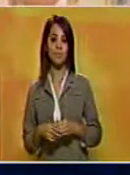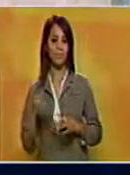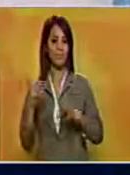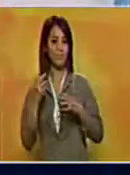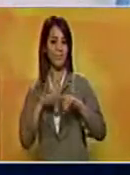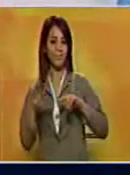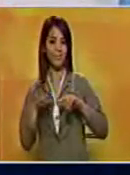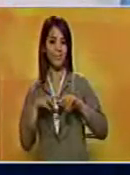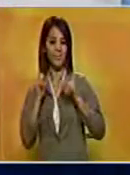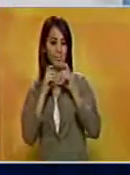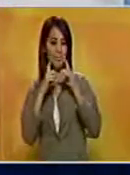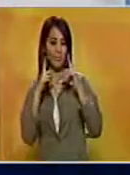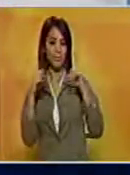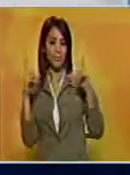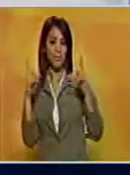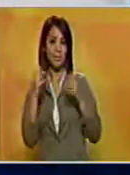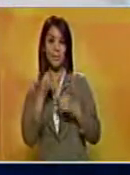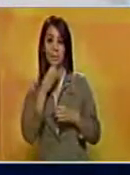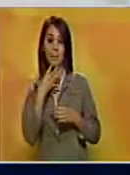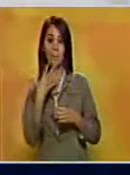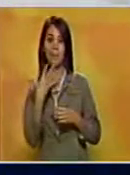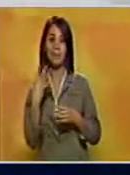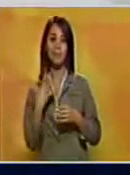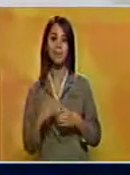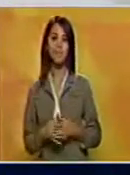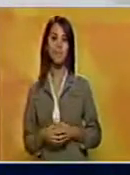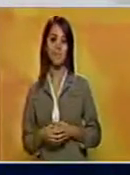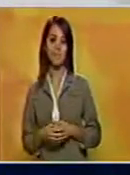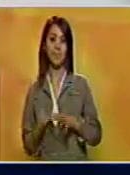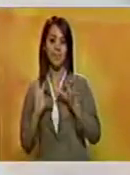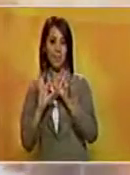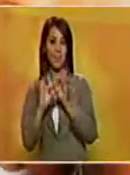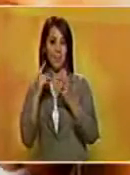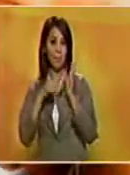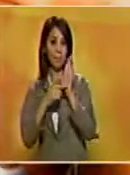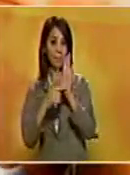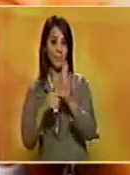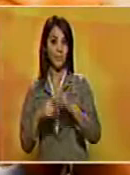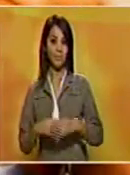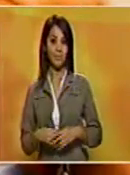sus seguidores con las tiernas fotografías que demuestran su unión.